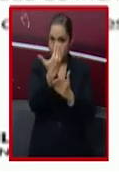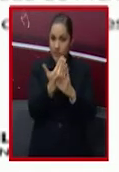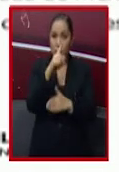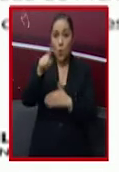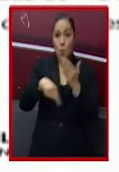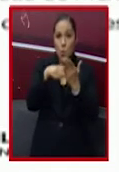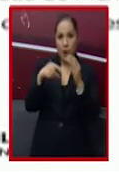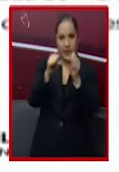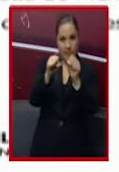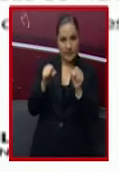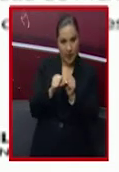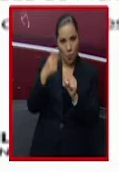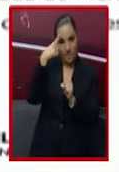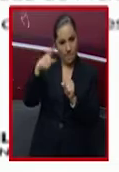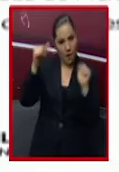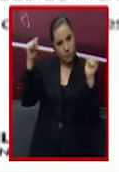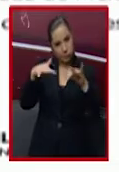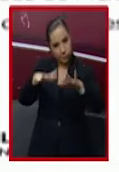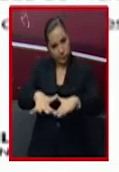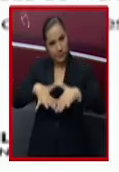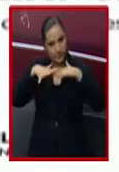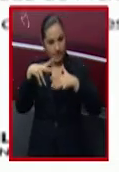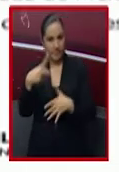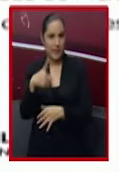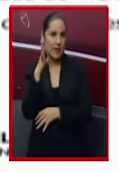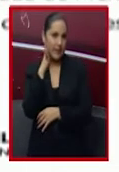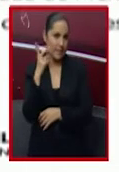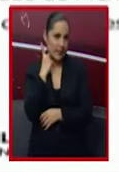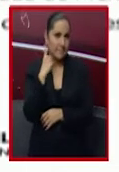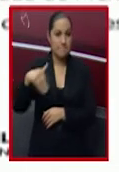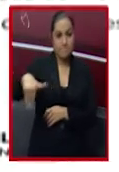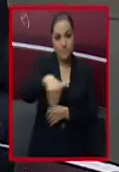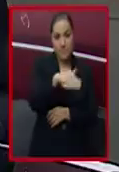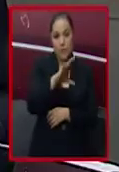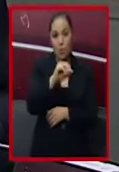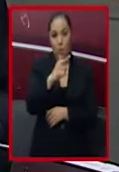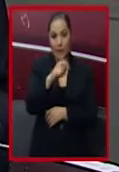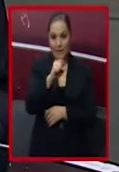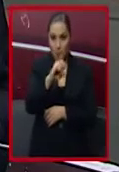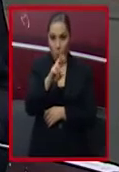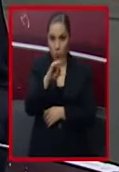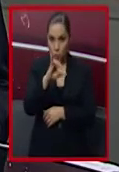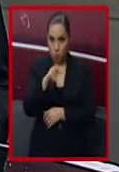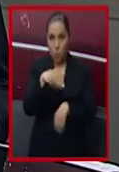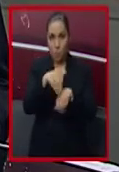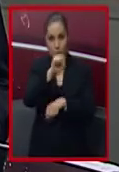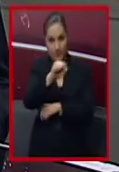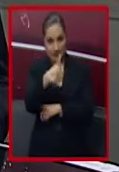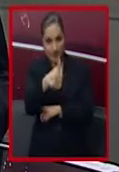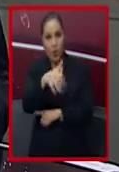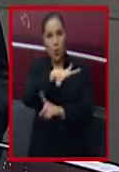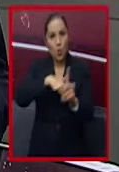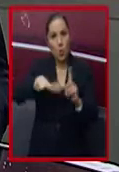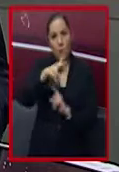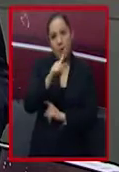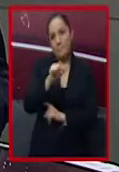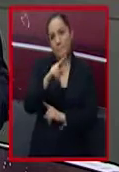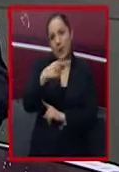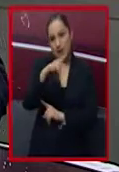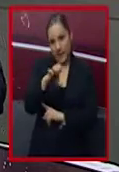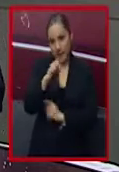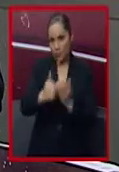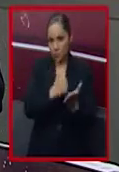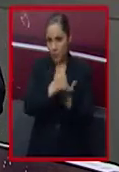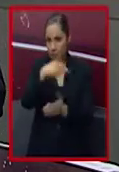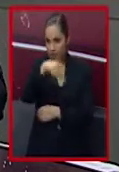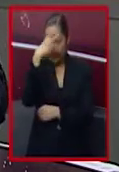Salón de Sesiones del Palacio Legislativo de San Lázaro. Esto acá en Avenida Congreso de la Unión número 66, Colonia El Parque, en Ciudad de México.